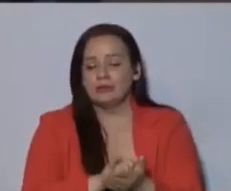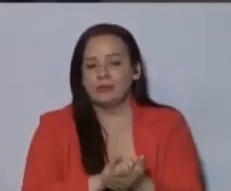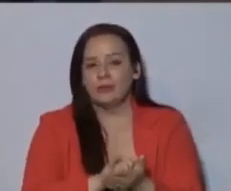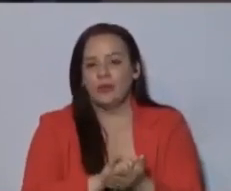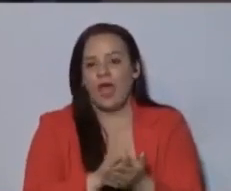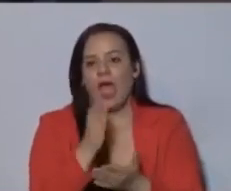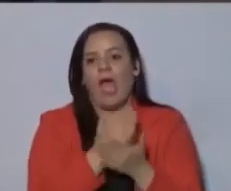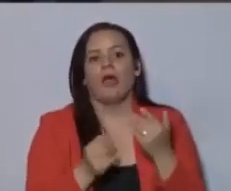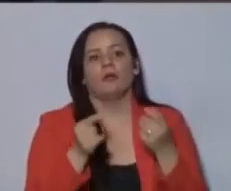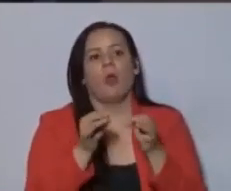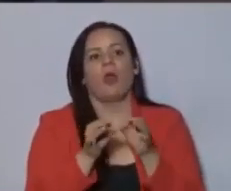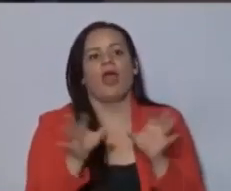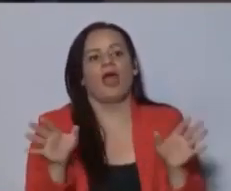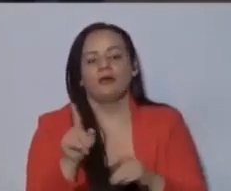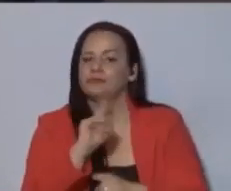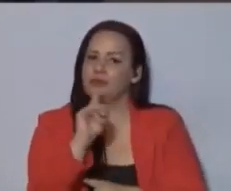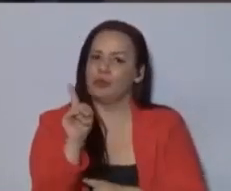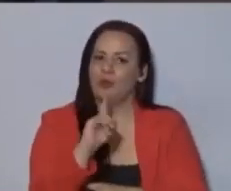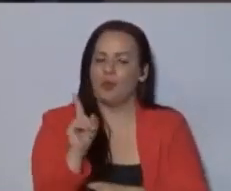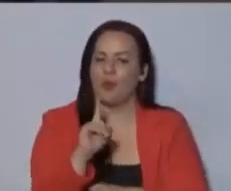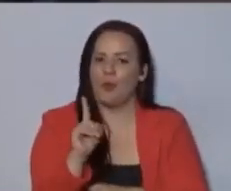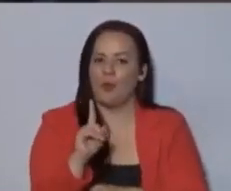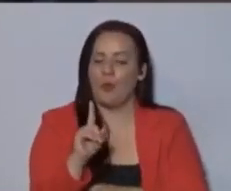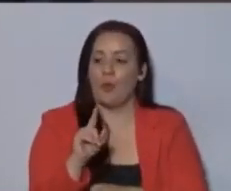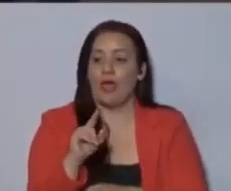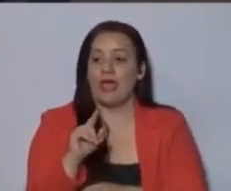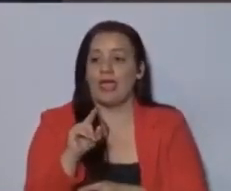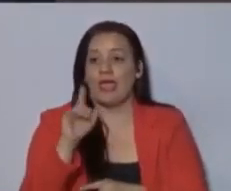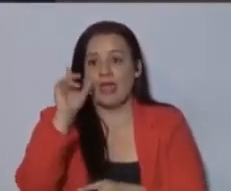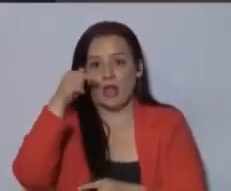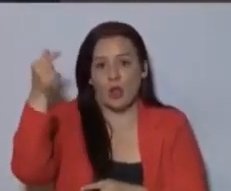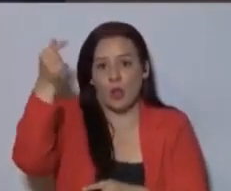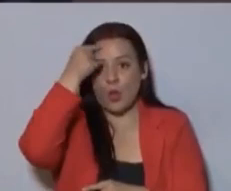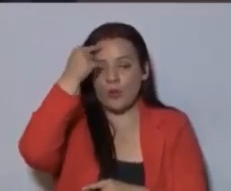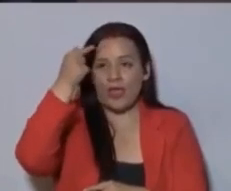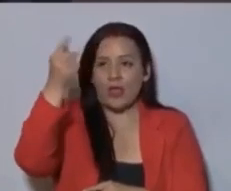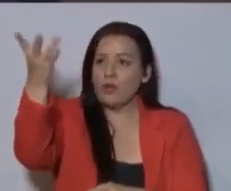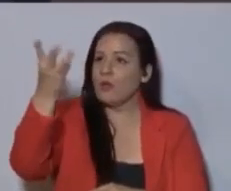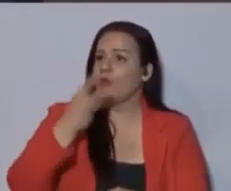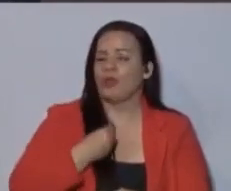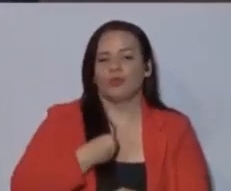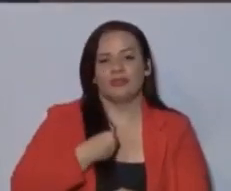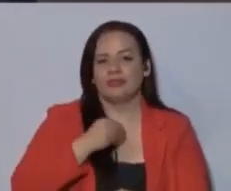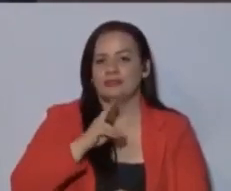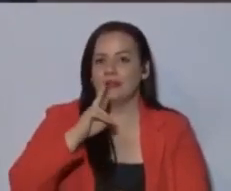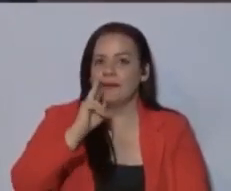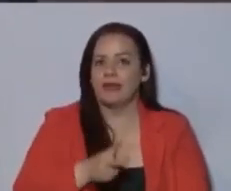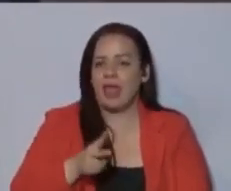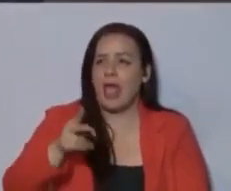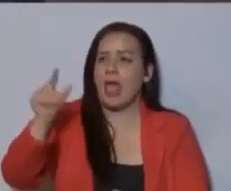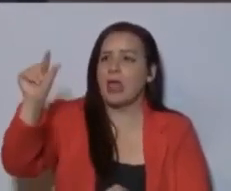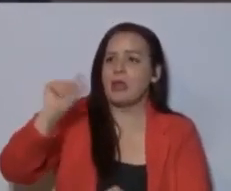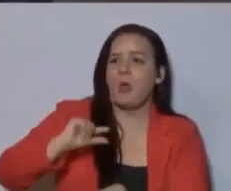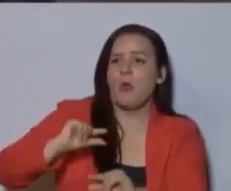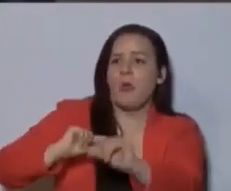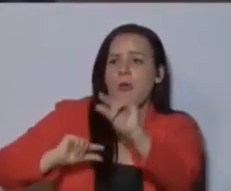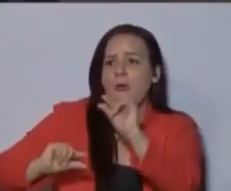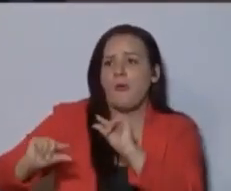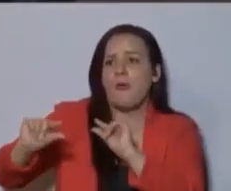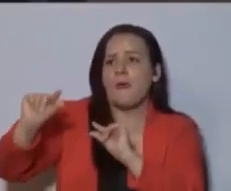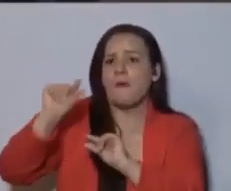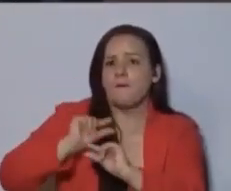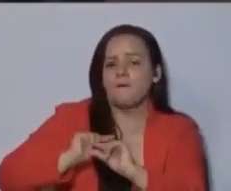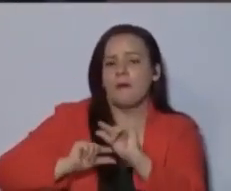coincidencia. El Poder Ejecutivo no nos dice toda la verdad. Nos va dando pedacitos de la